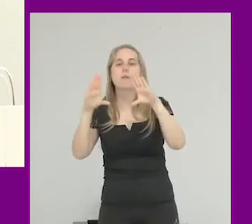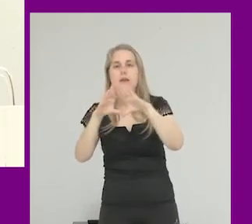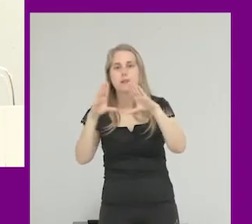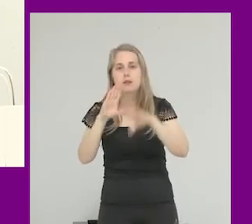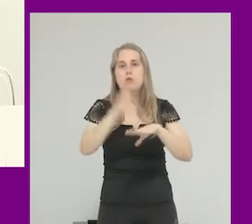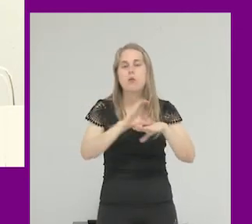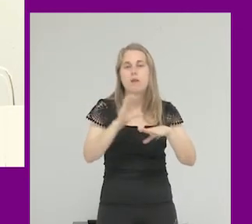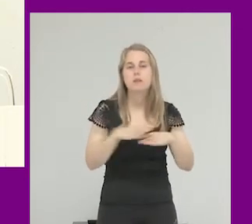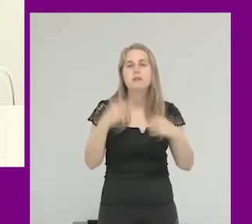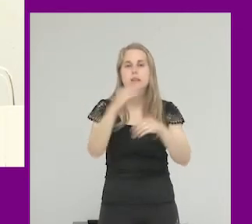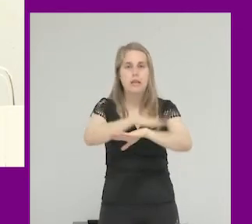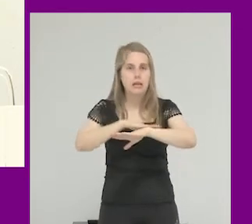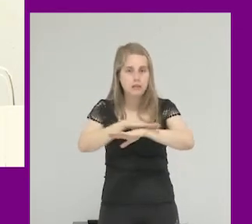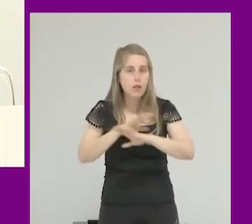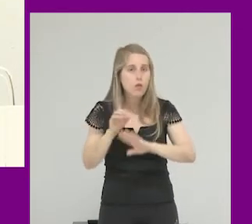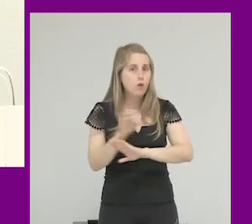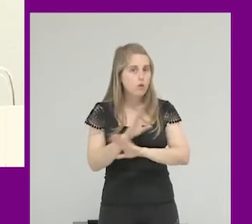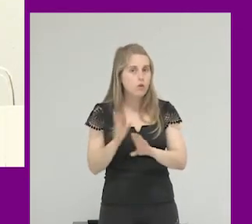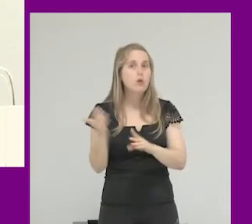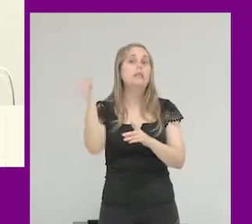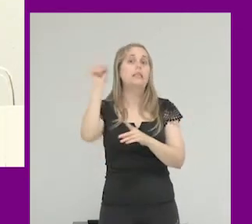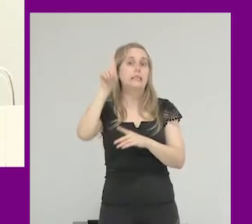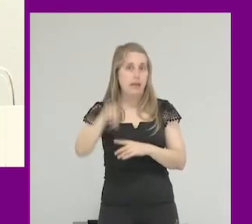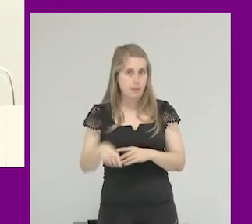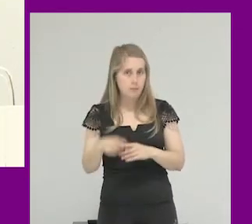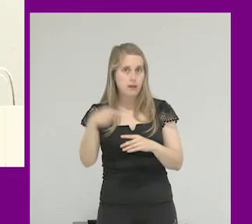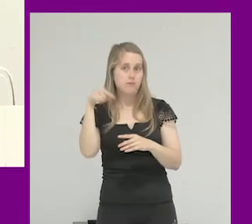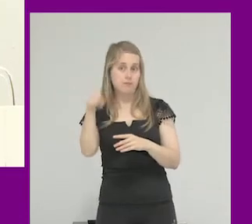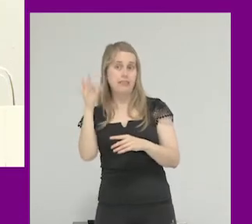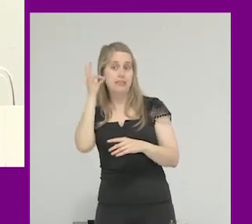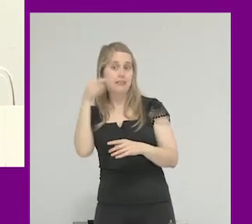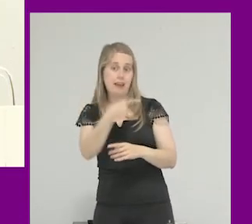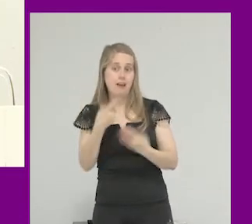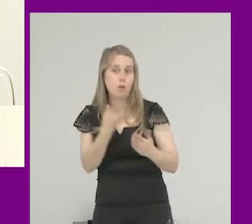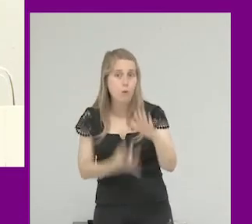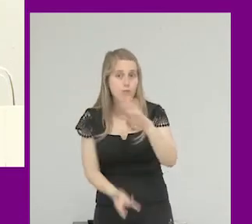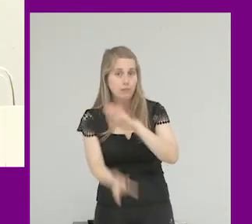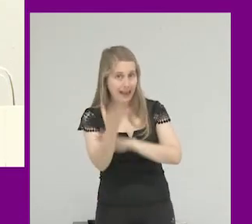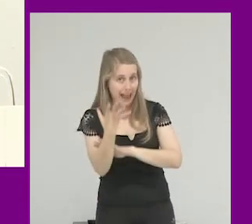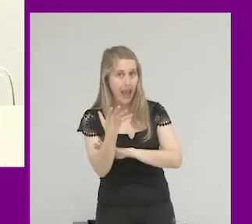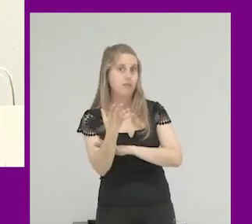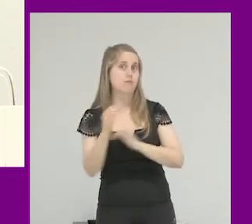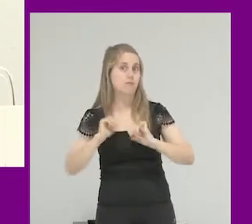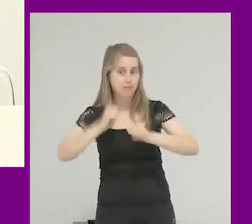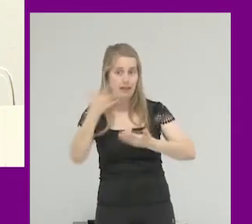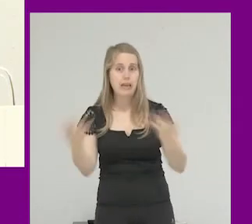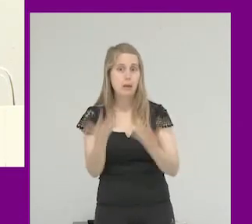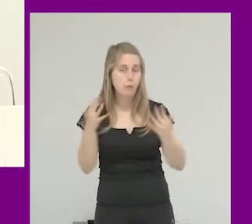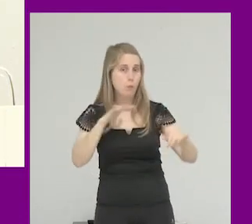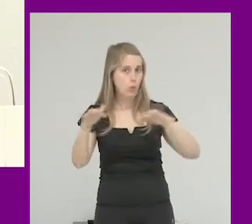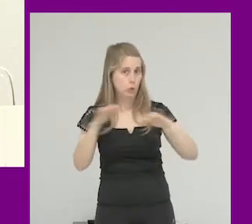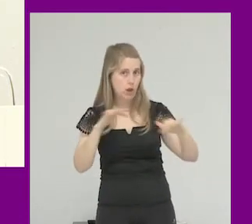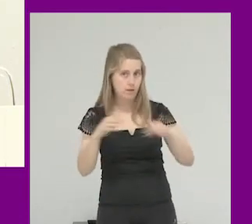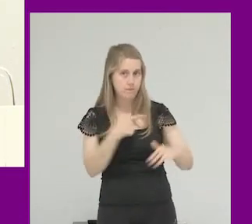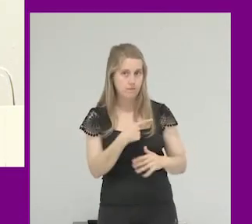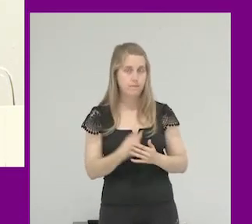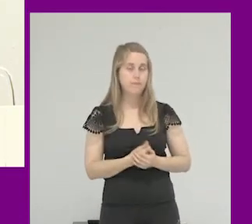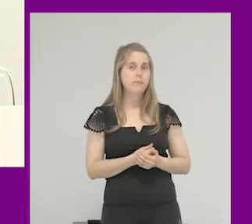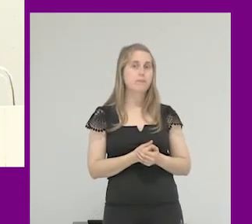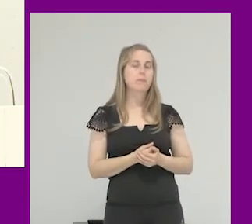Estado, sino también una de las que la impulsó y la creó. Y